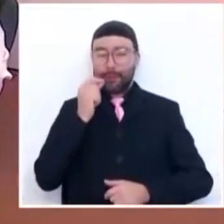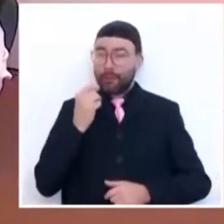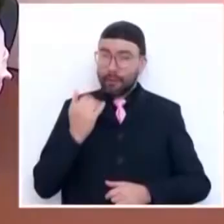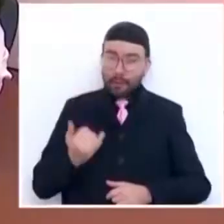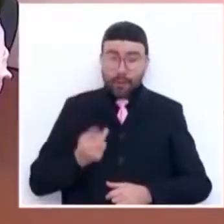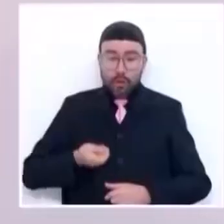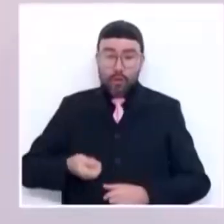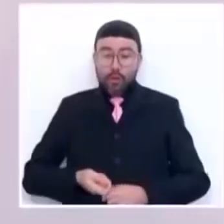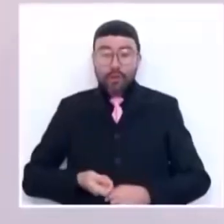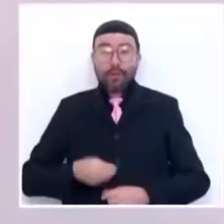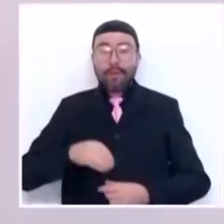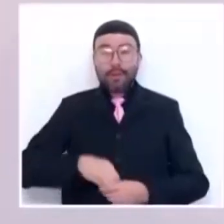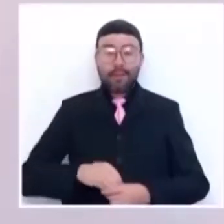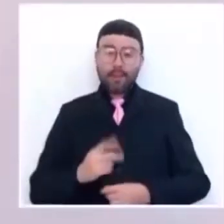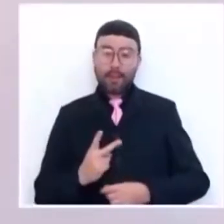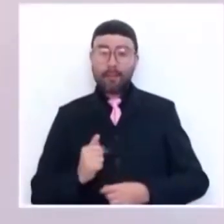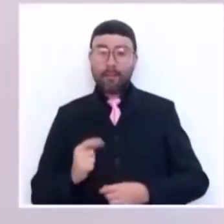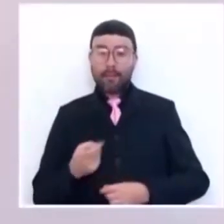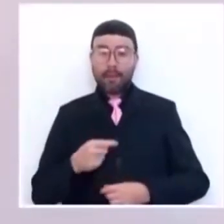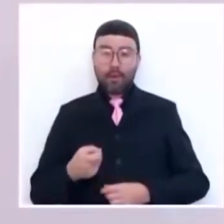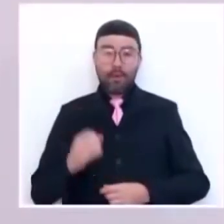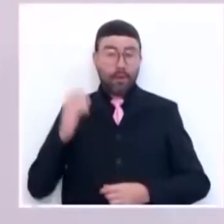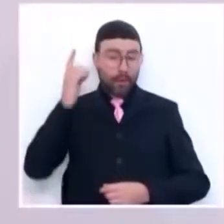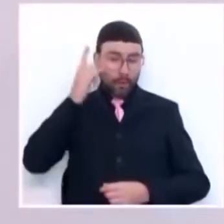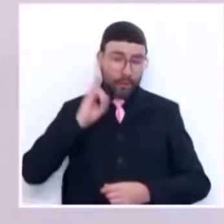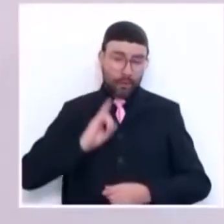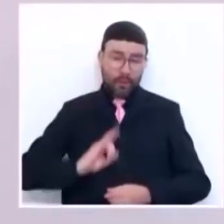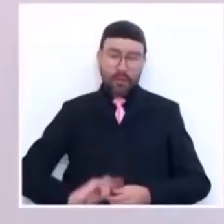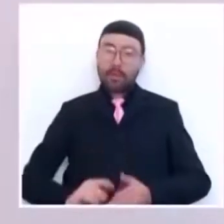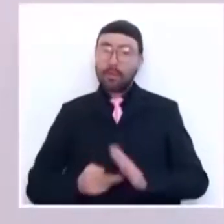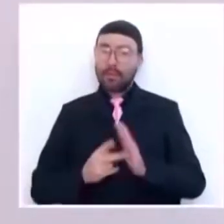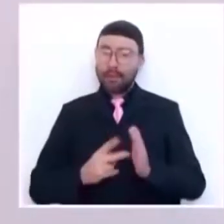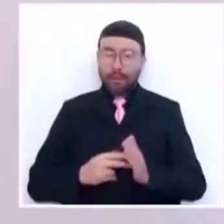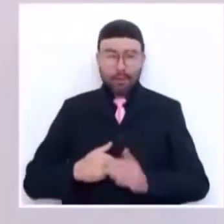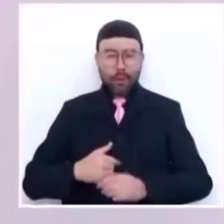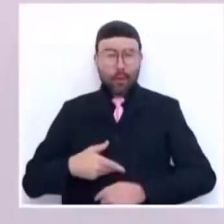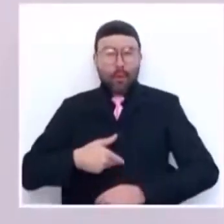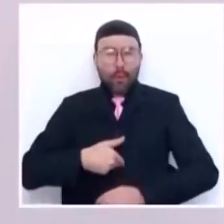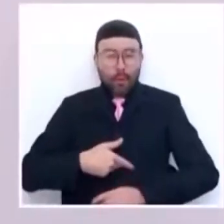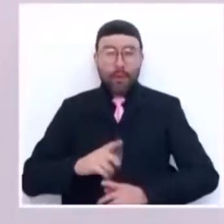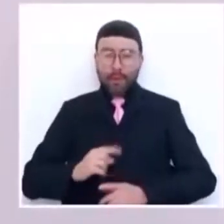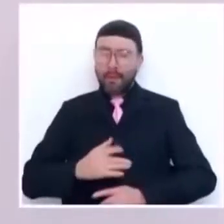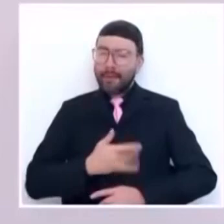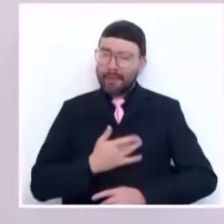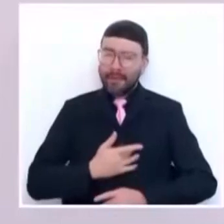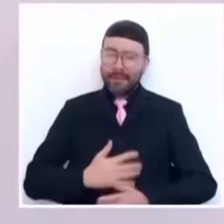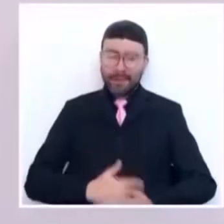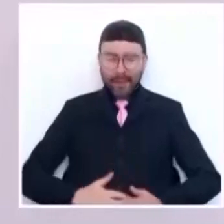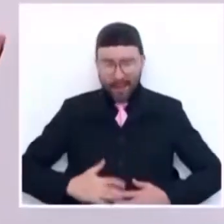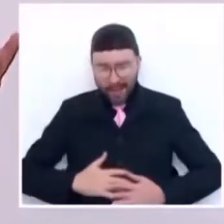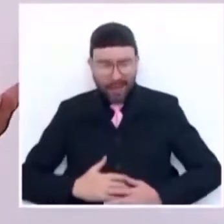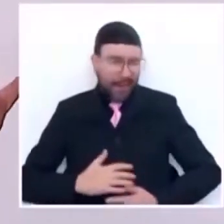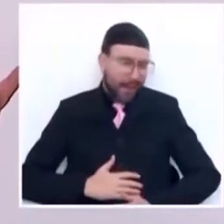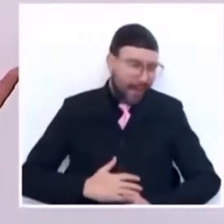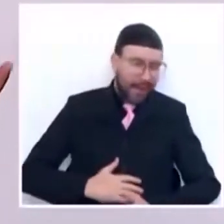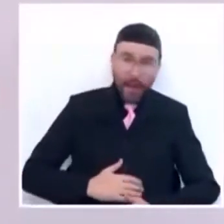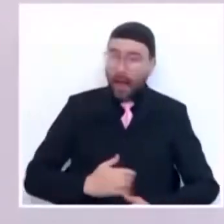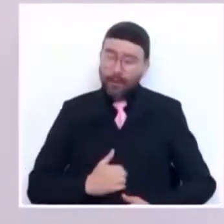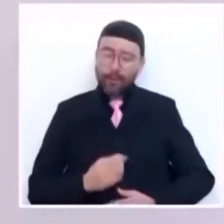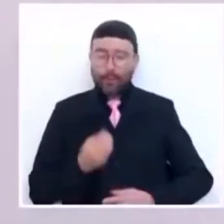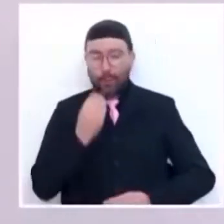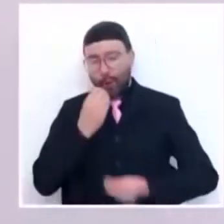vago. Entonces, cuando uno se ríe, también siente como la alegría en el estómago y le dan ganas de comer